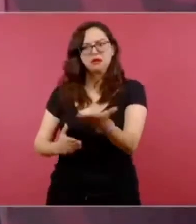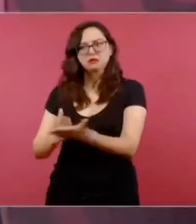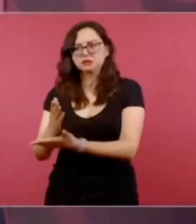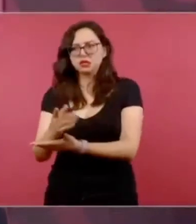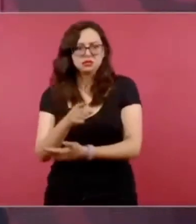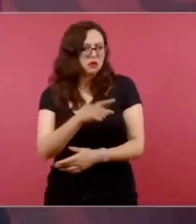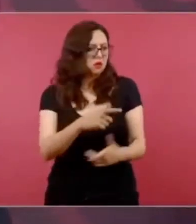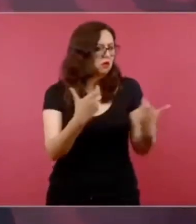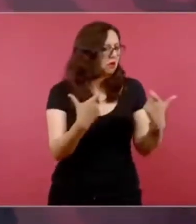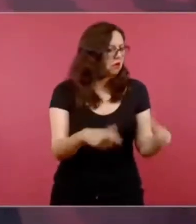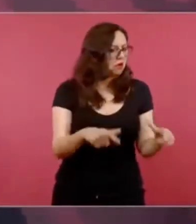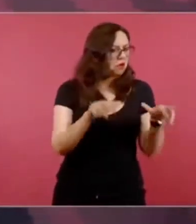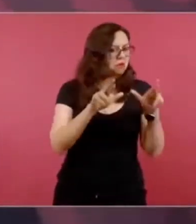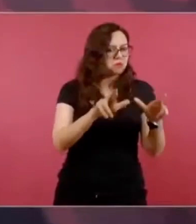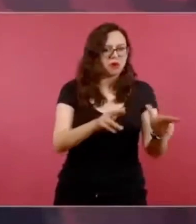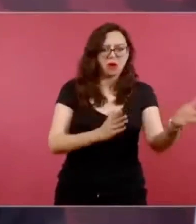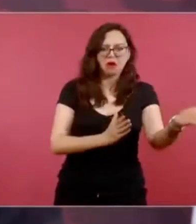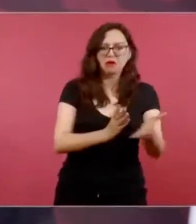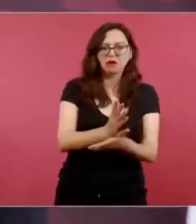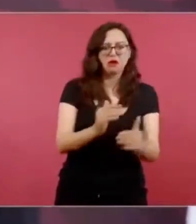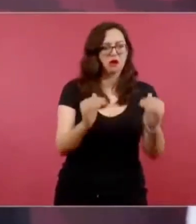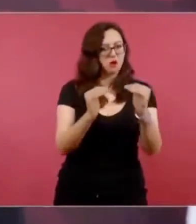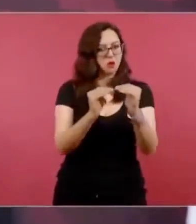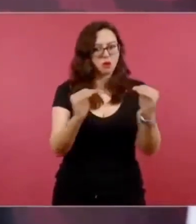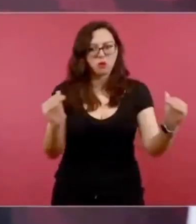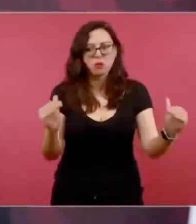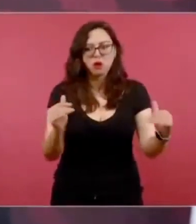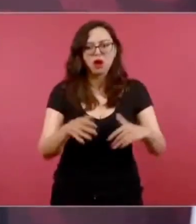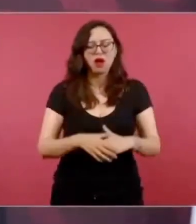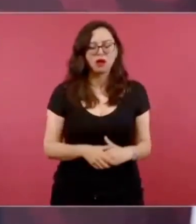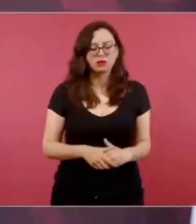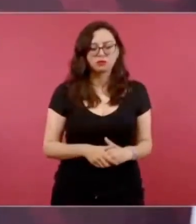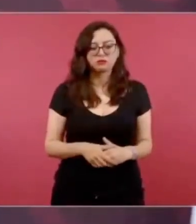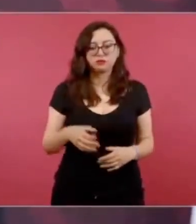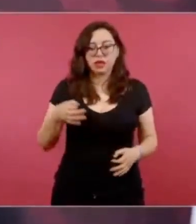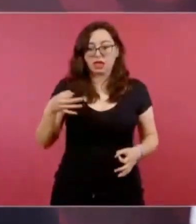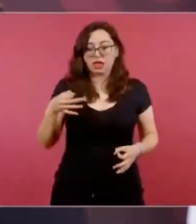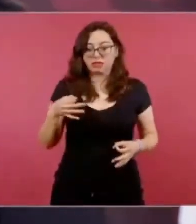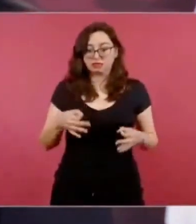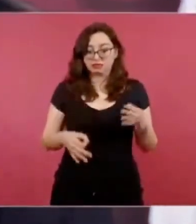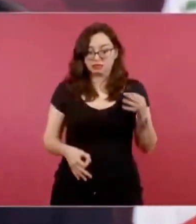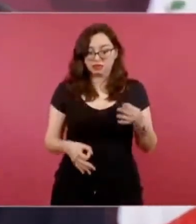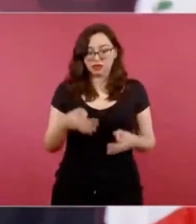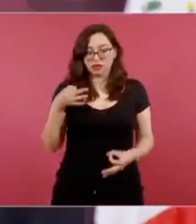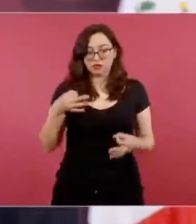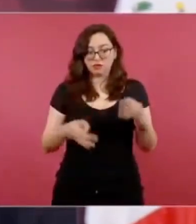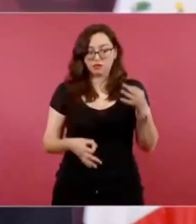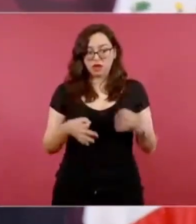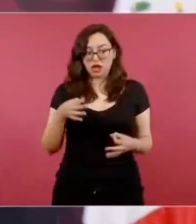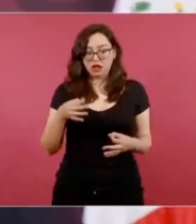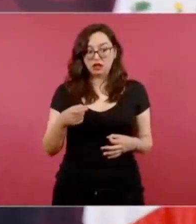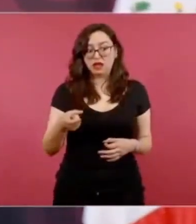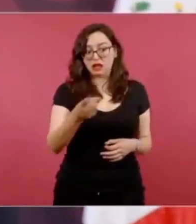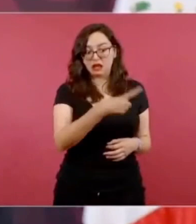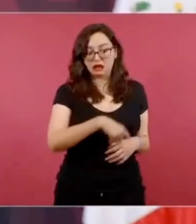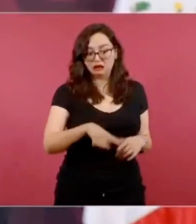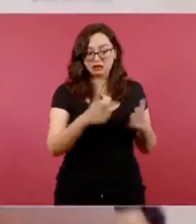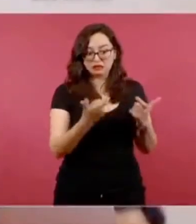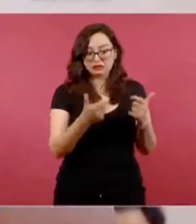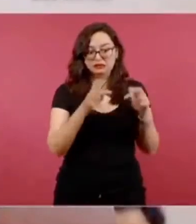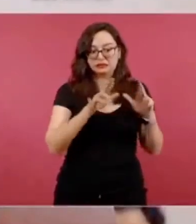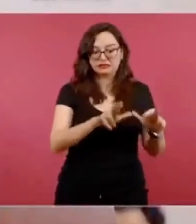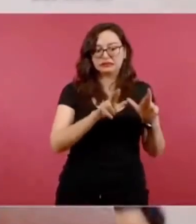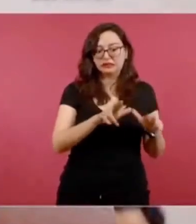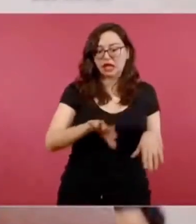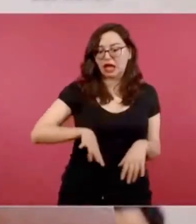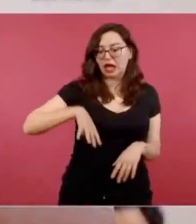que debían constituirse tribunales para proteger al débil de los abusos que comete el fuerte.